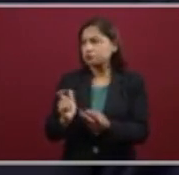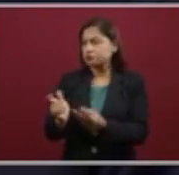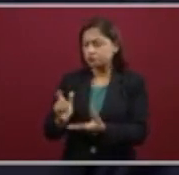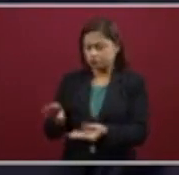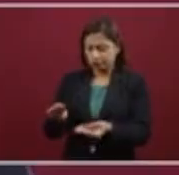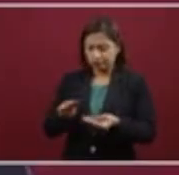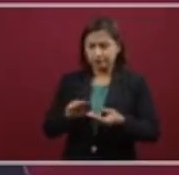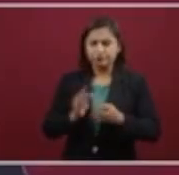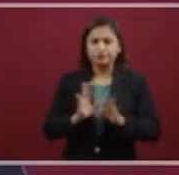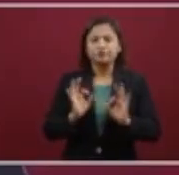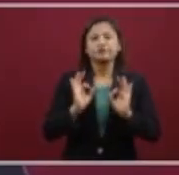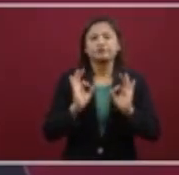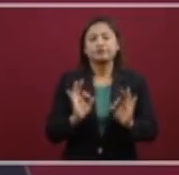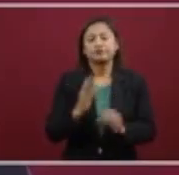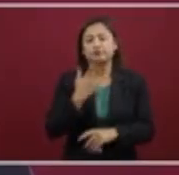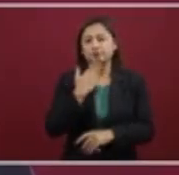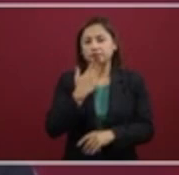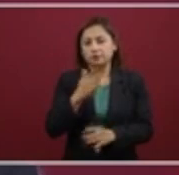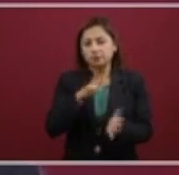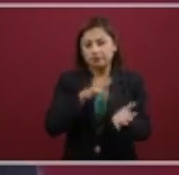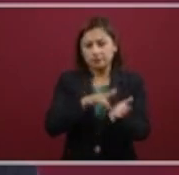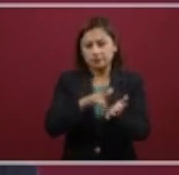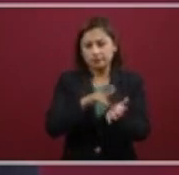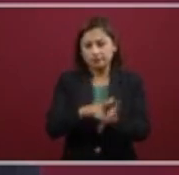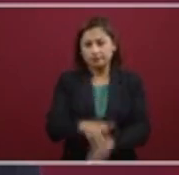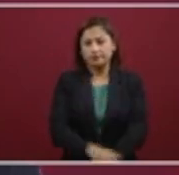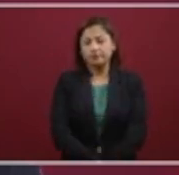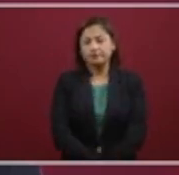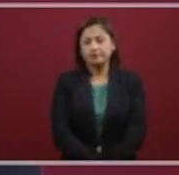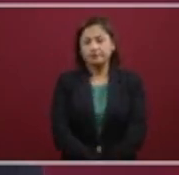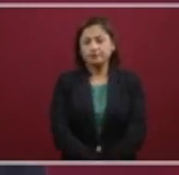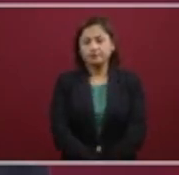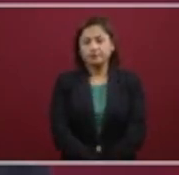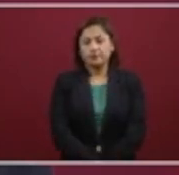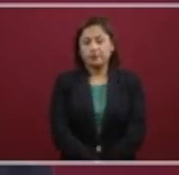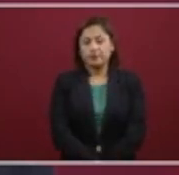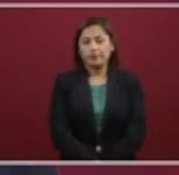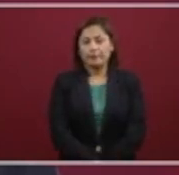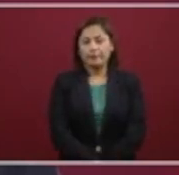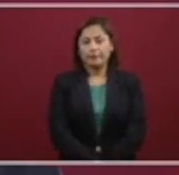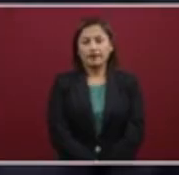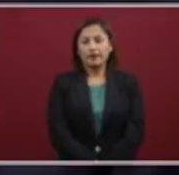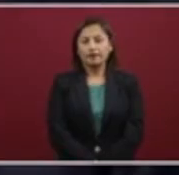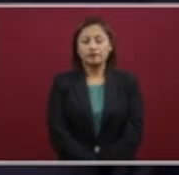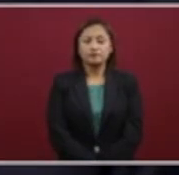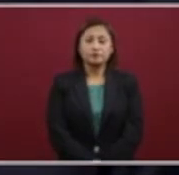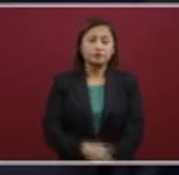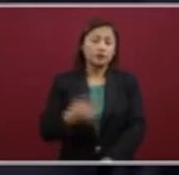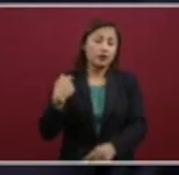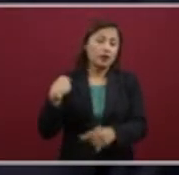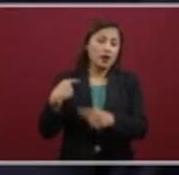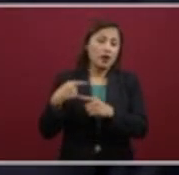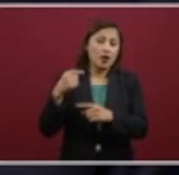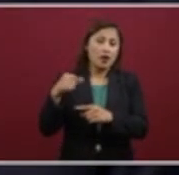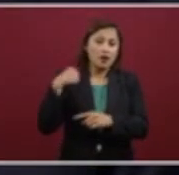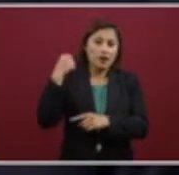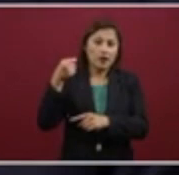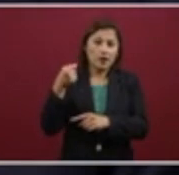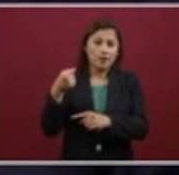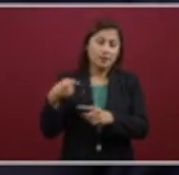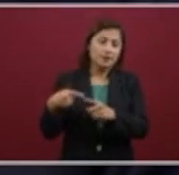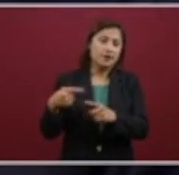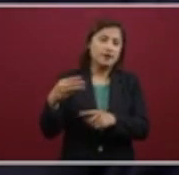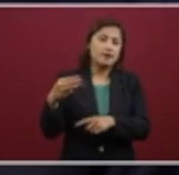sus apoyos. En abril y lo que va de mayo ha